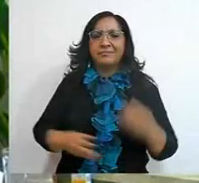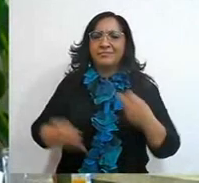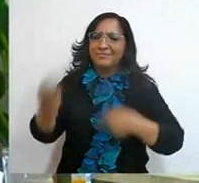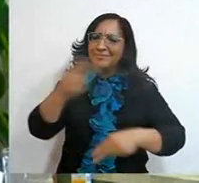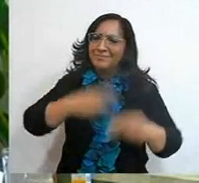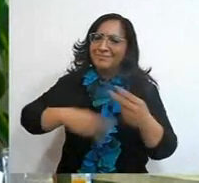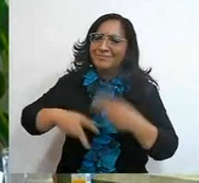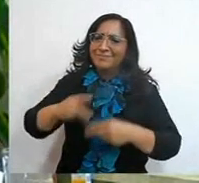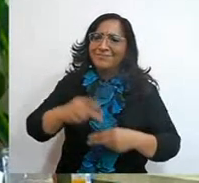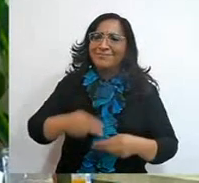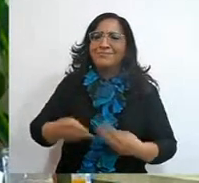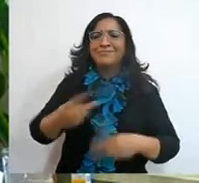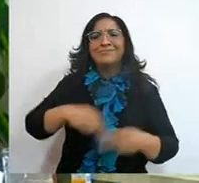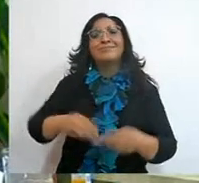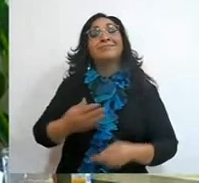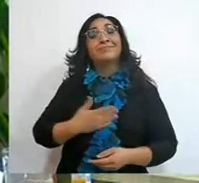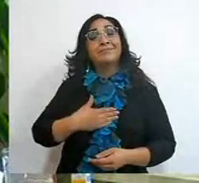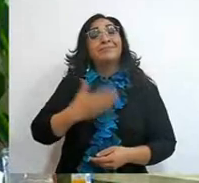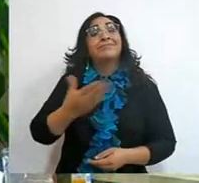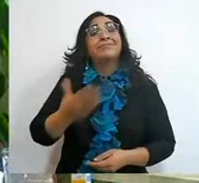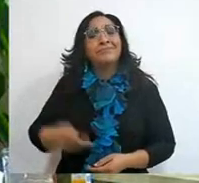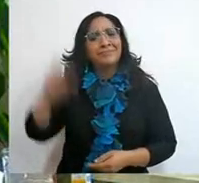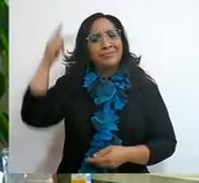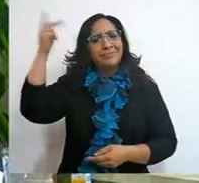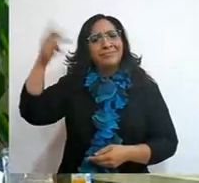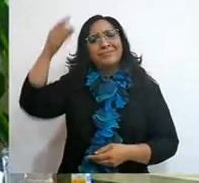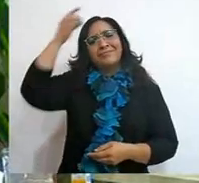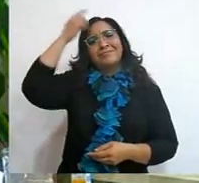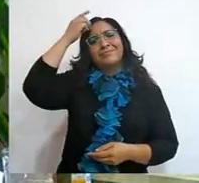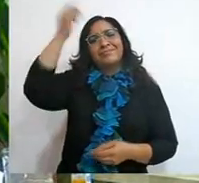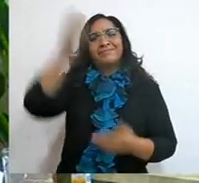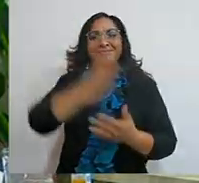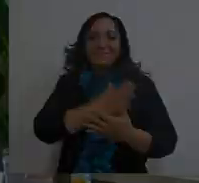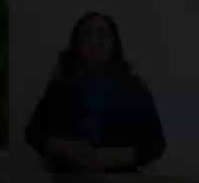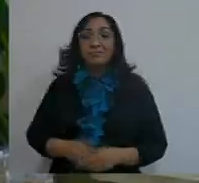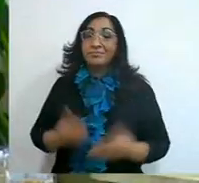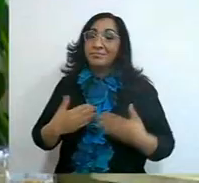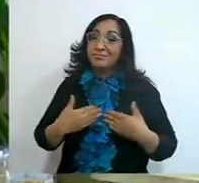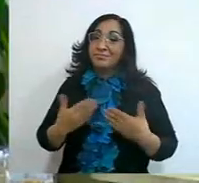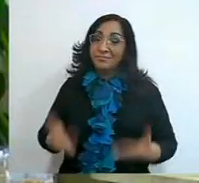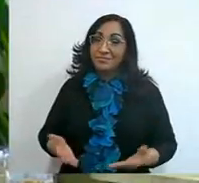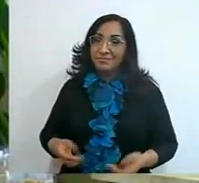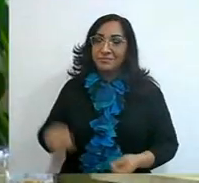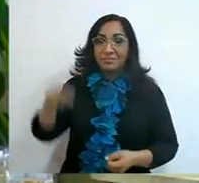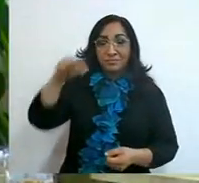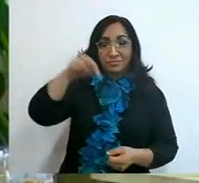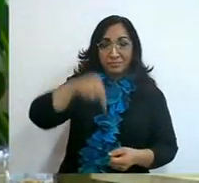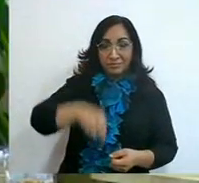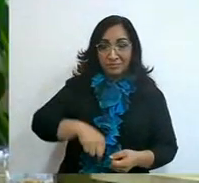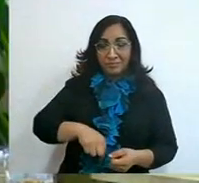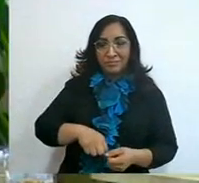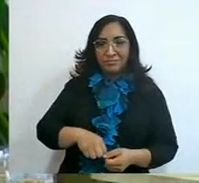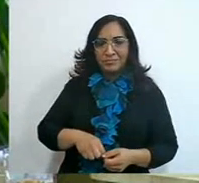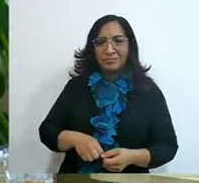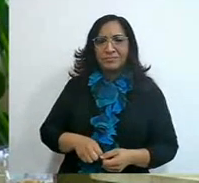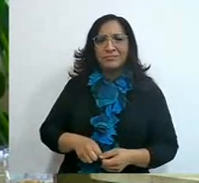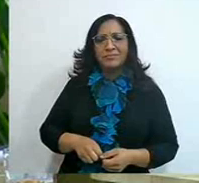todos bienvenidos, pueblito del Señor, amado de Dios. Bueno, pues hoy